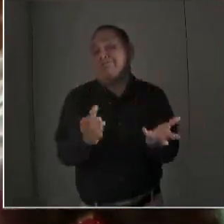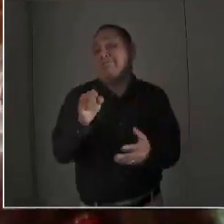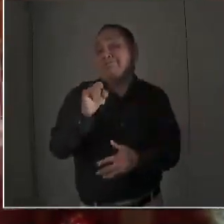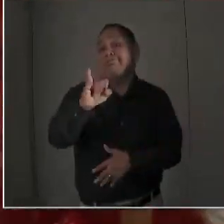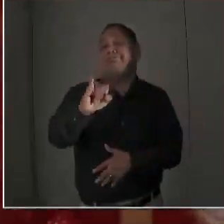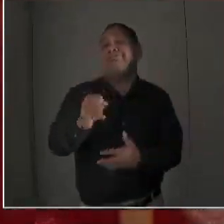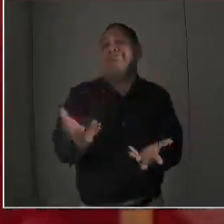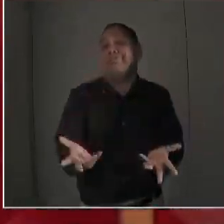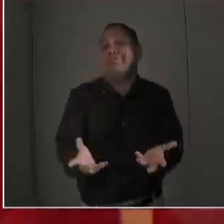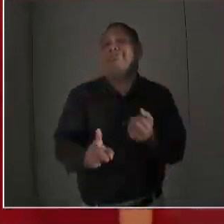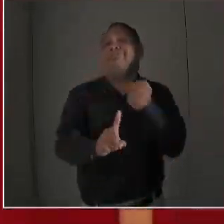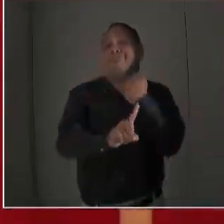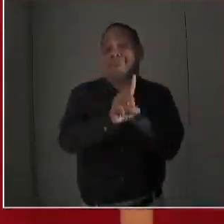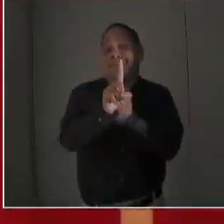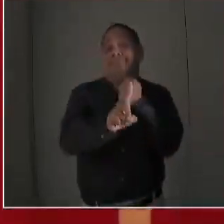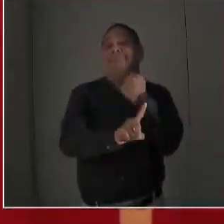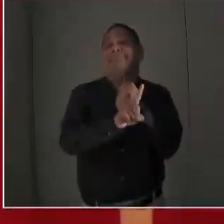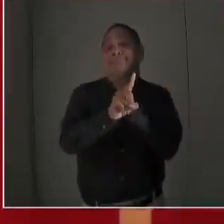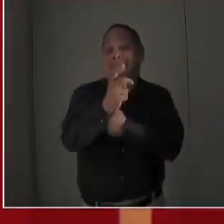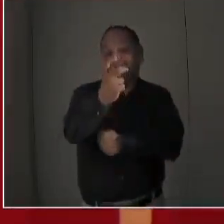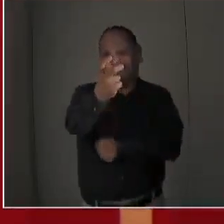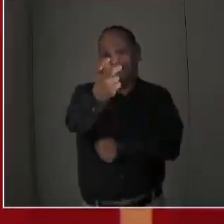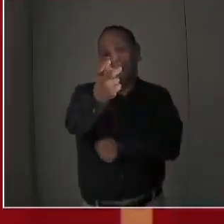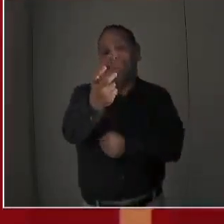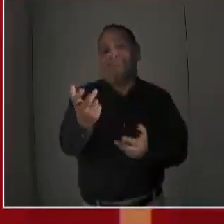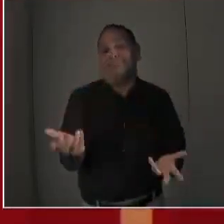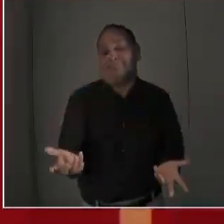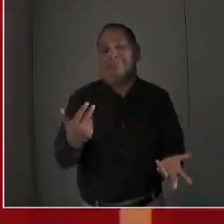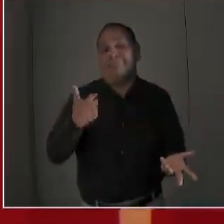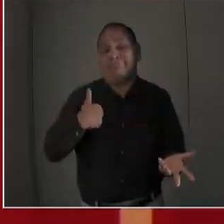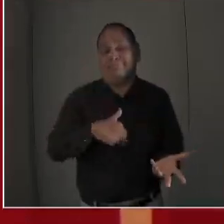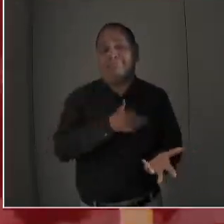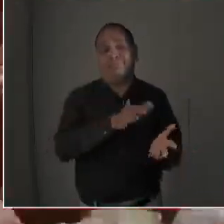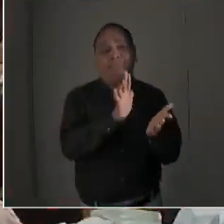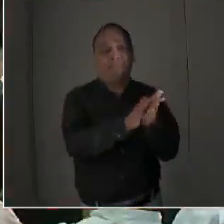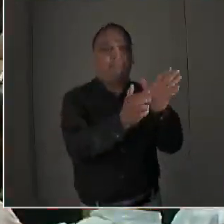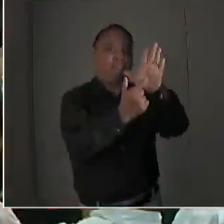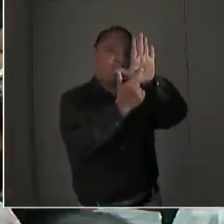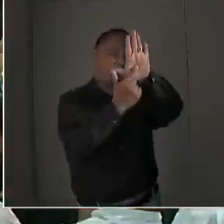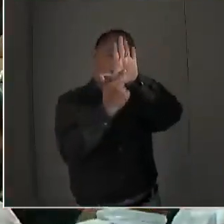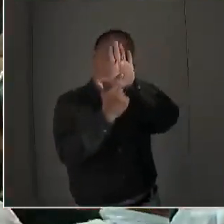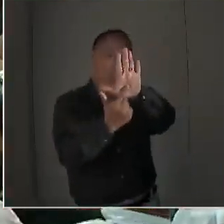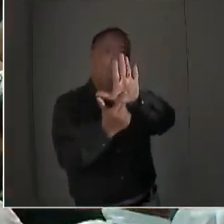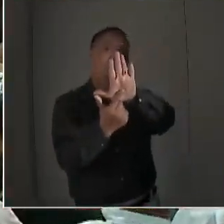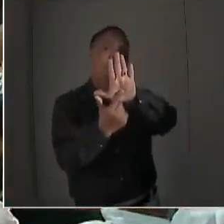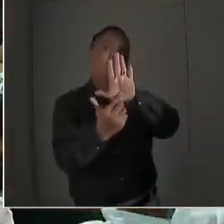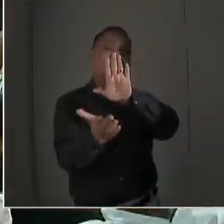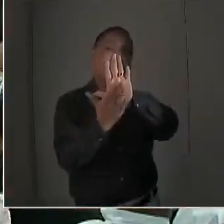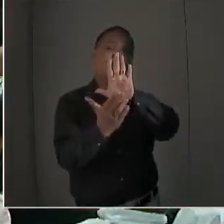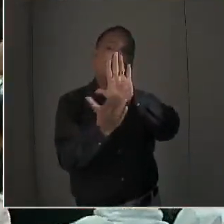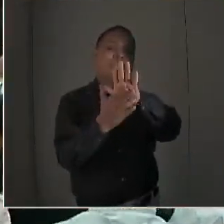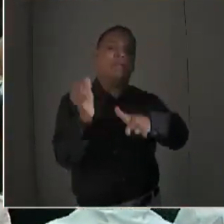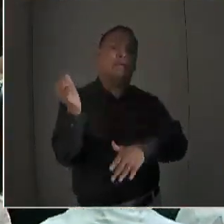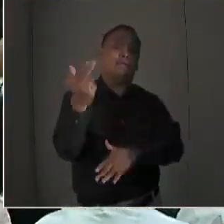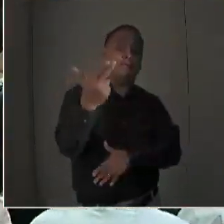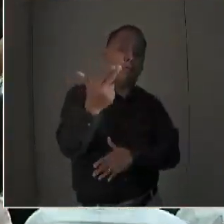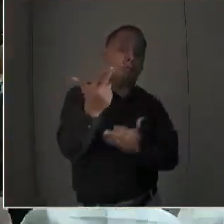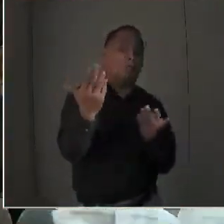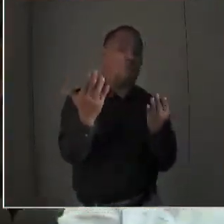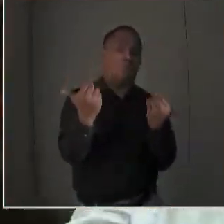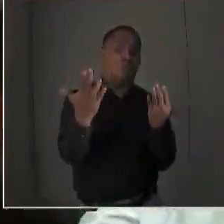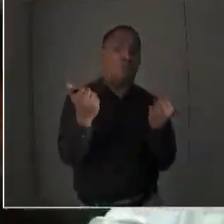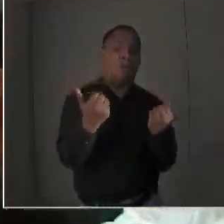Ese fue el problema. Nosotros lo que planteamos es que no haya privilegios, que no